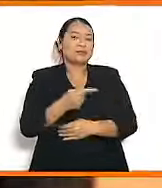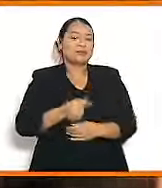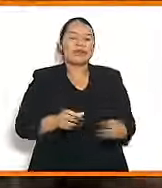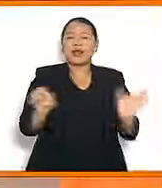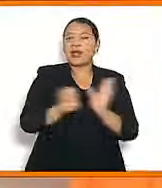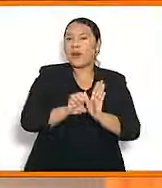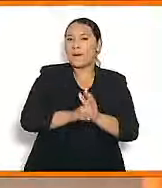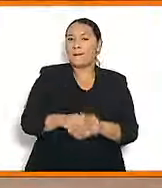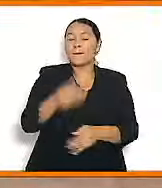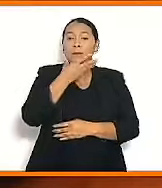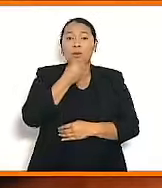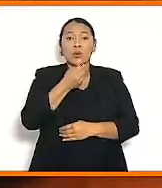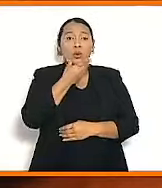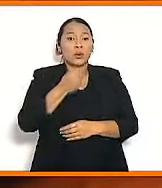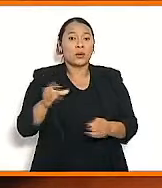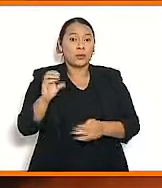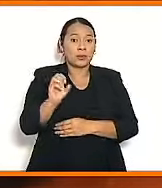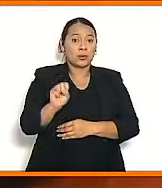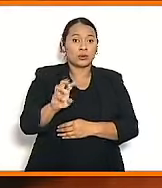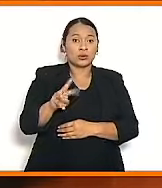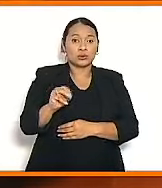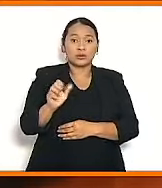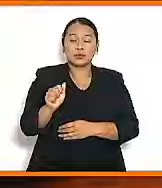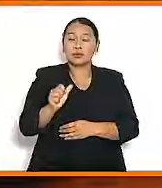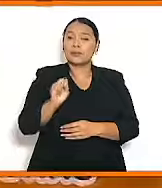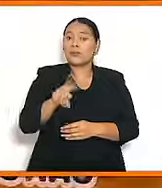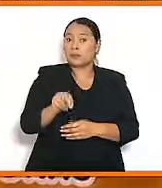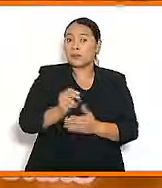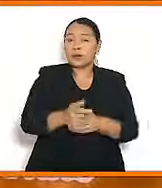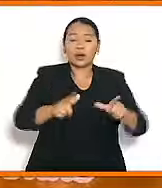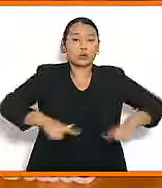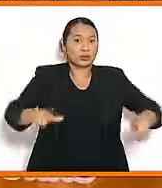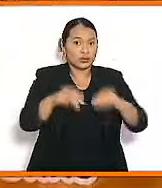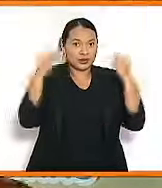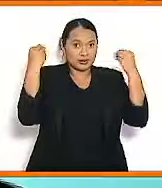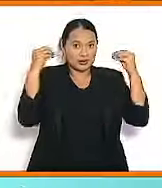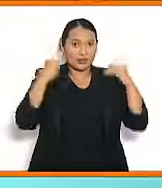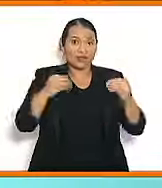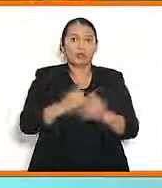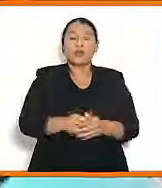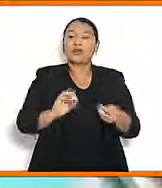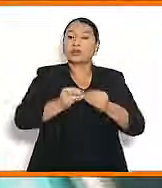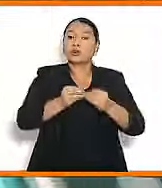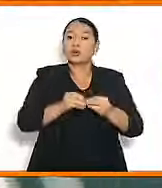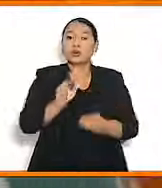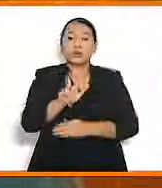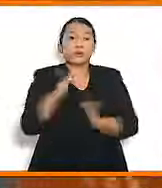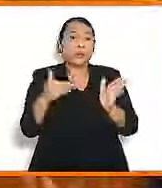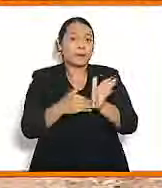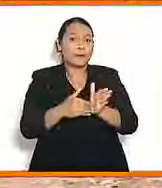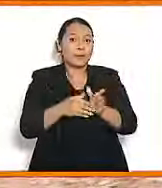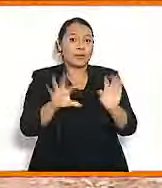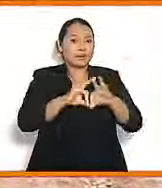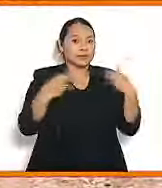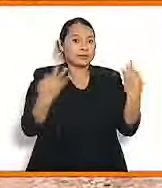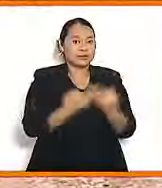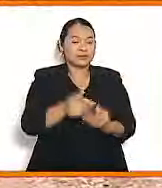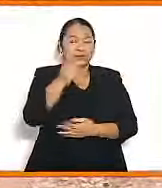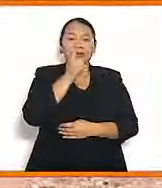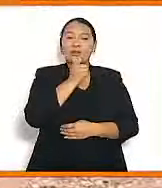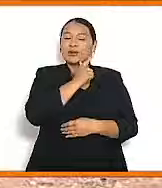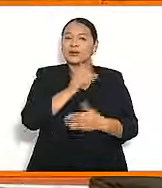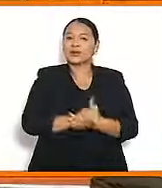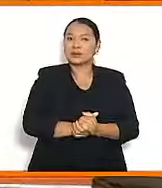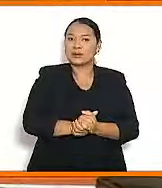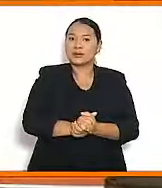y su familia visualizaron al convertirse en el agente número 3000 de la gran familia Loto. A la gente le gusta mucho. Los